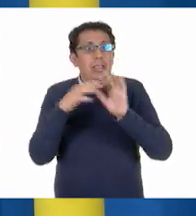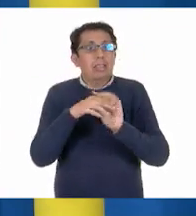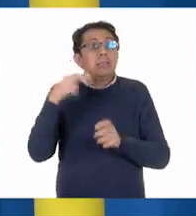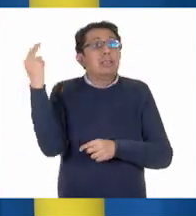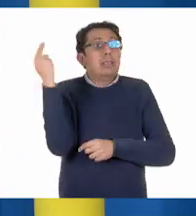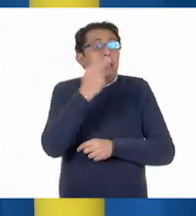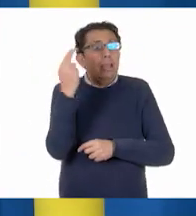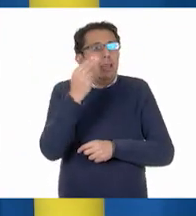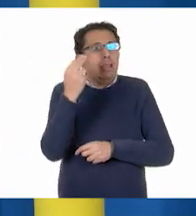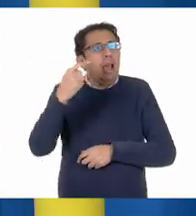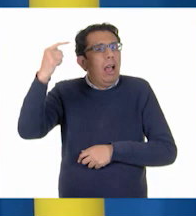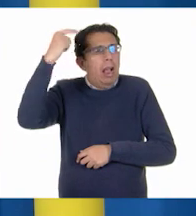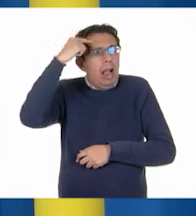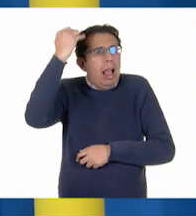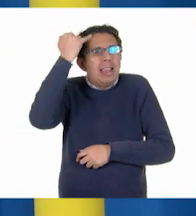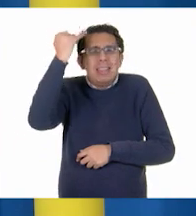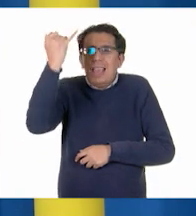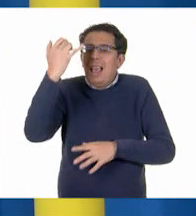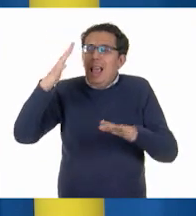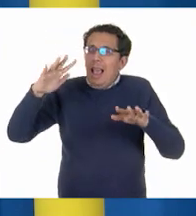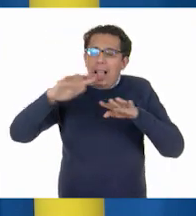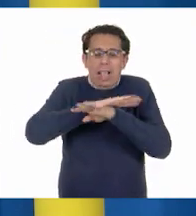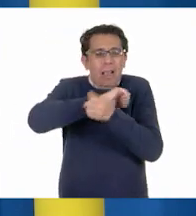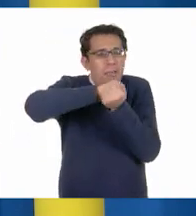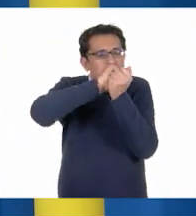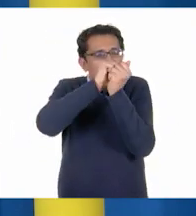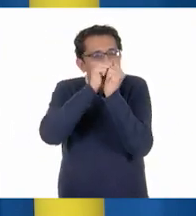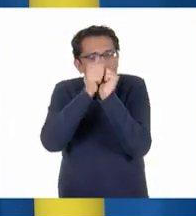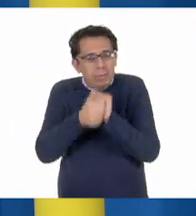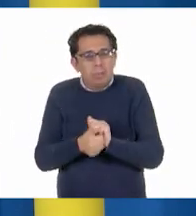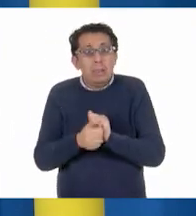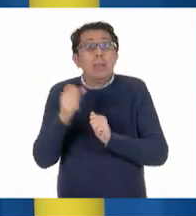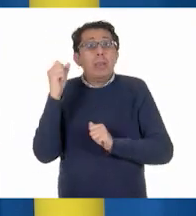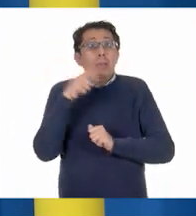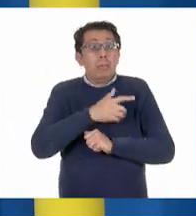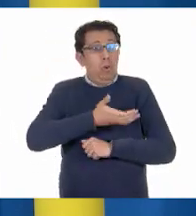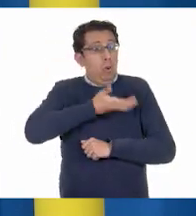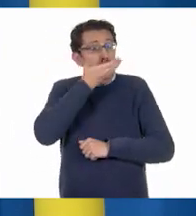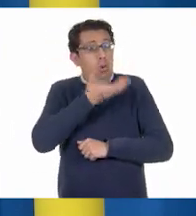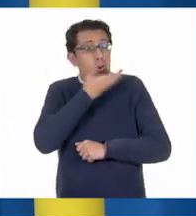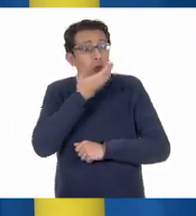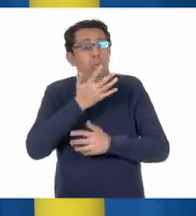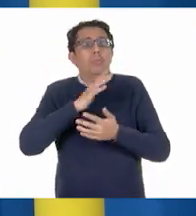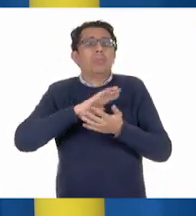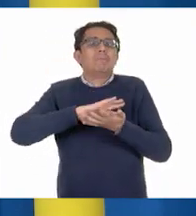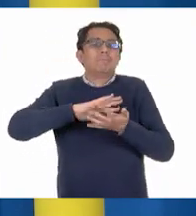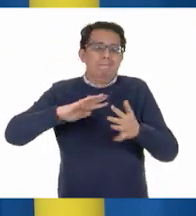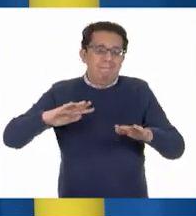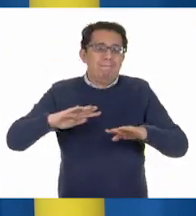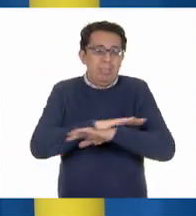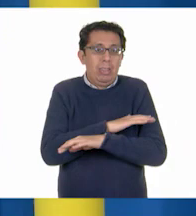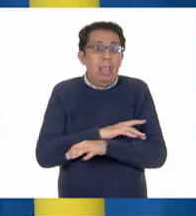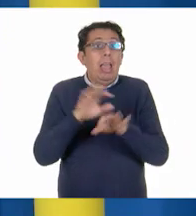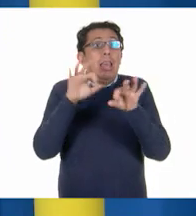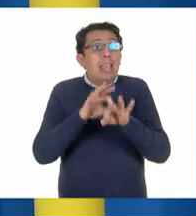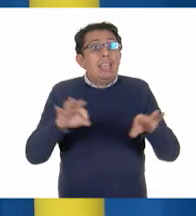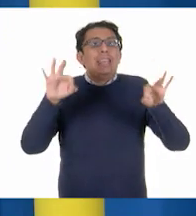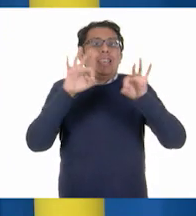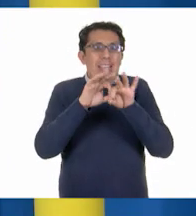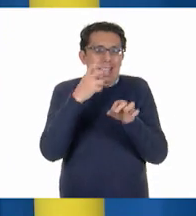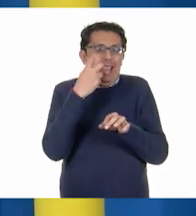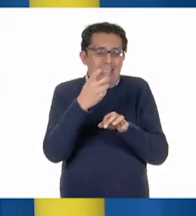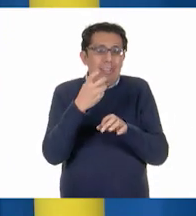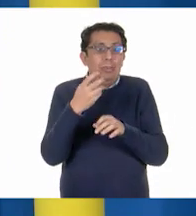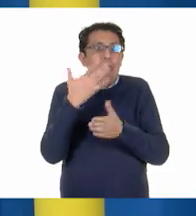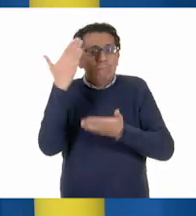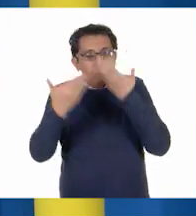todo un cambio de mentalidad, un verdadero cambio integral de nuestros hábitos. Por eso es importante estudiar ciencias naturales, ¿se dan